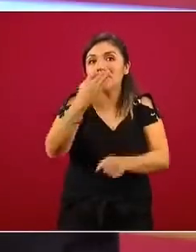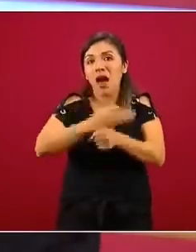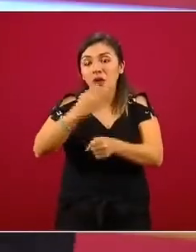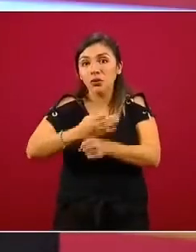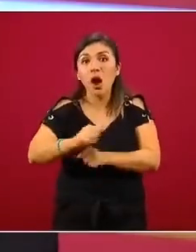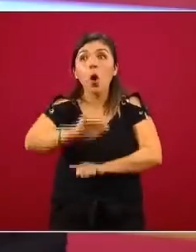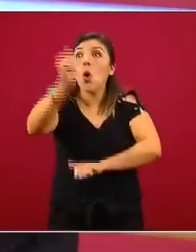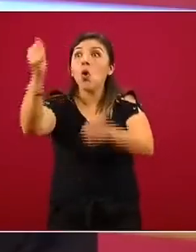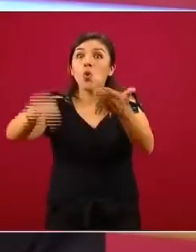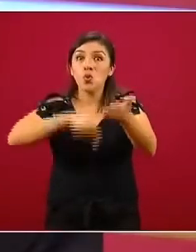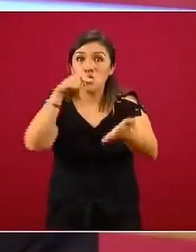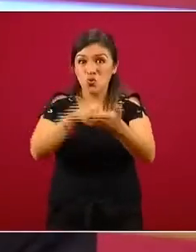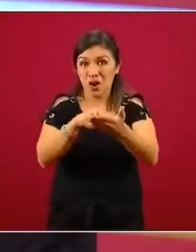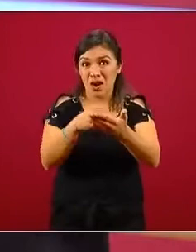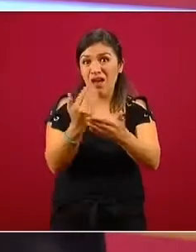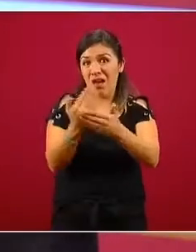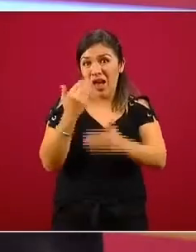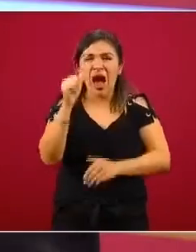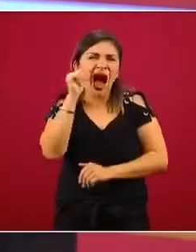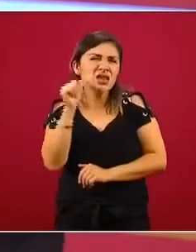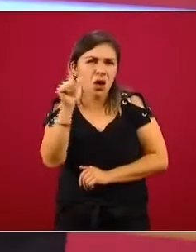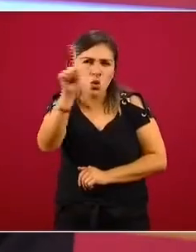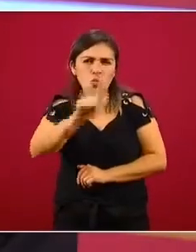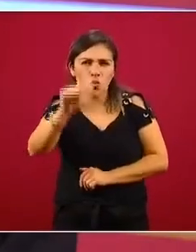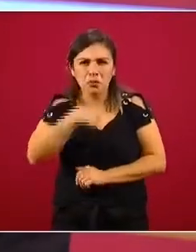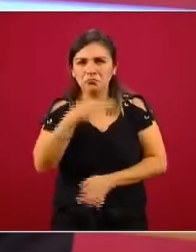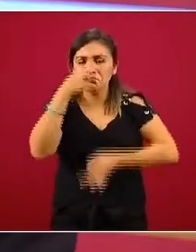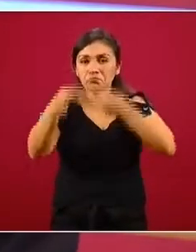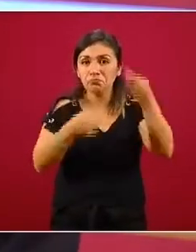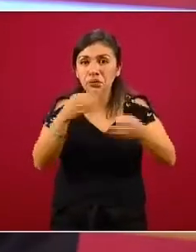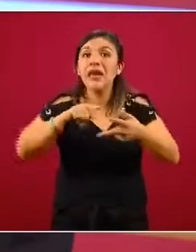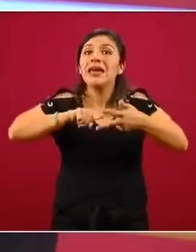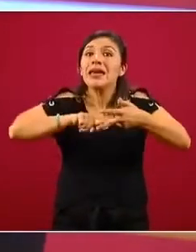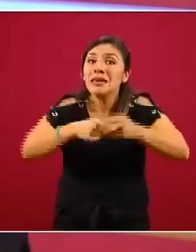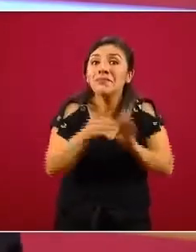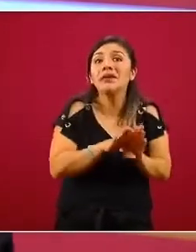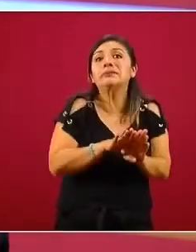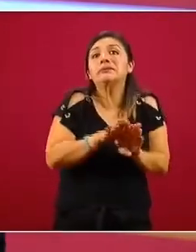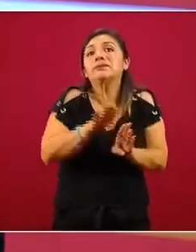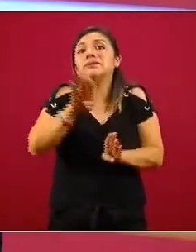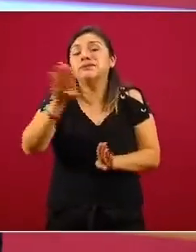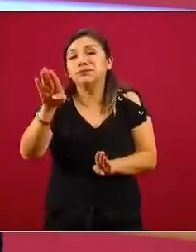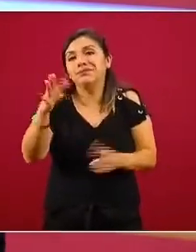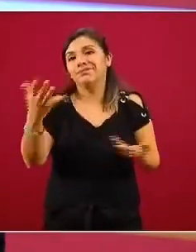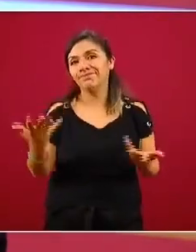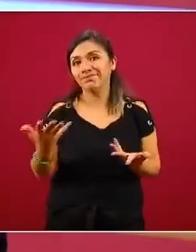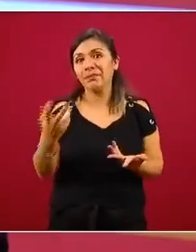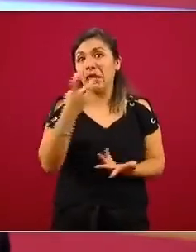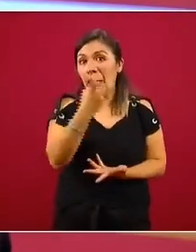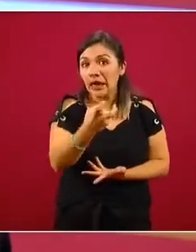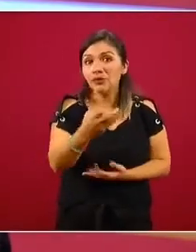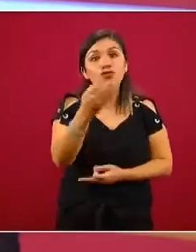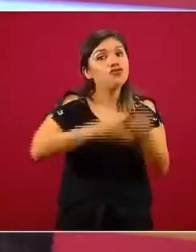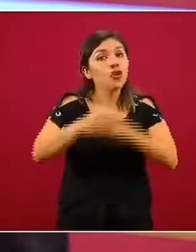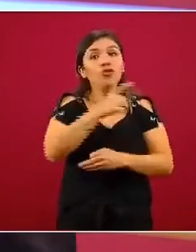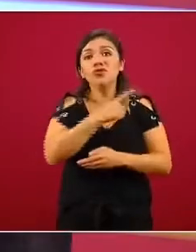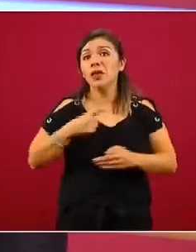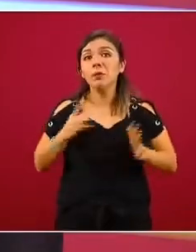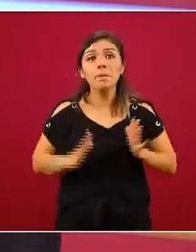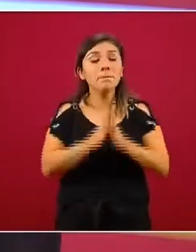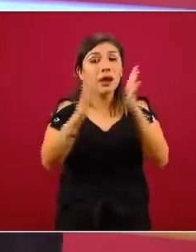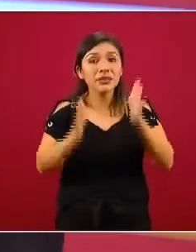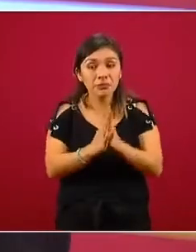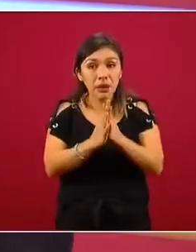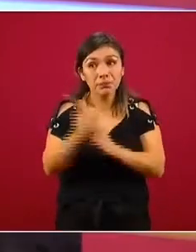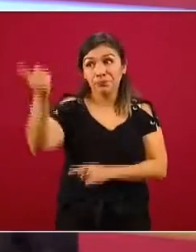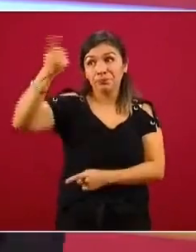otras localidades que mencionamos ayer, lunes, apenas van de ida. Entonces, todo el mundo tiene que ser partícipe. En cuanto a